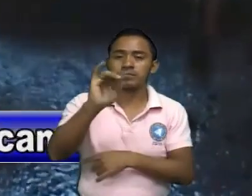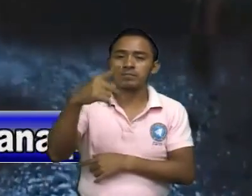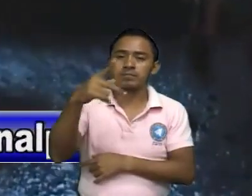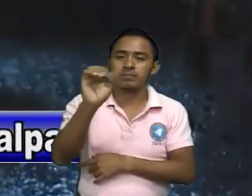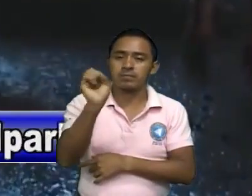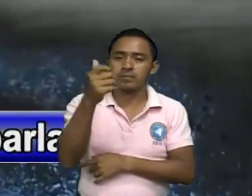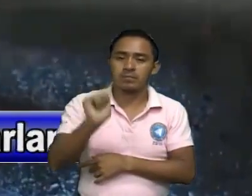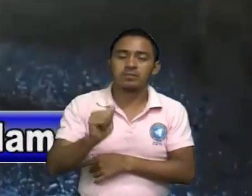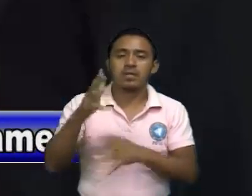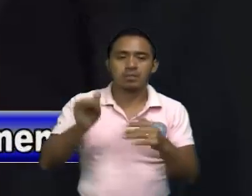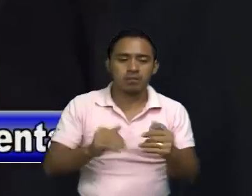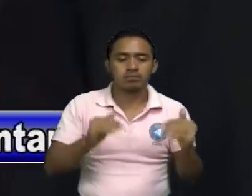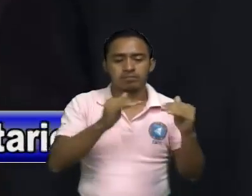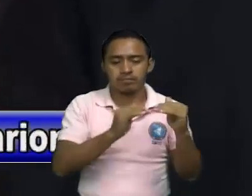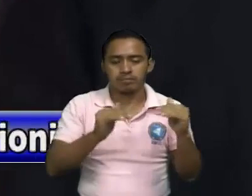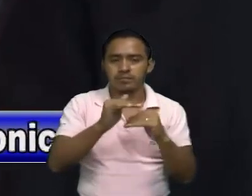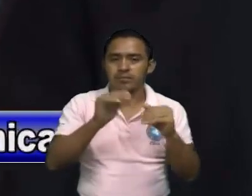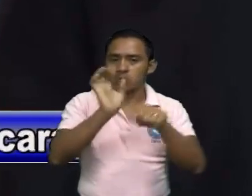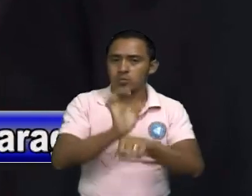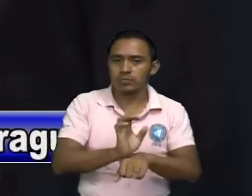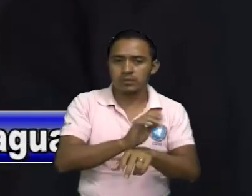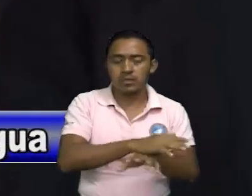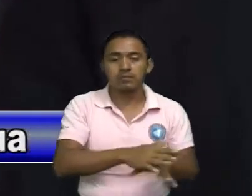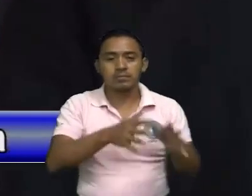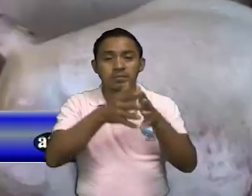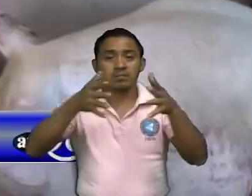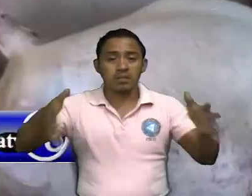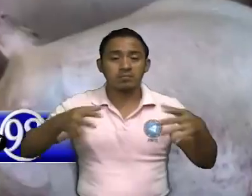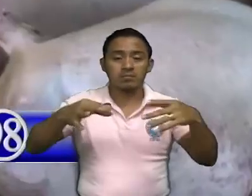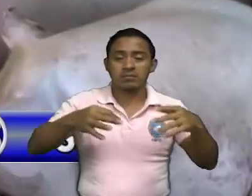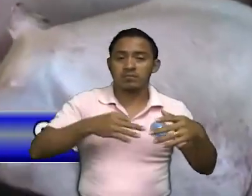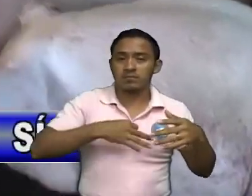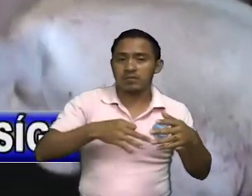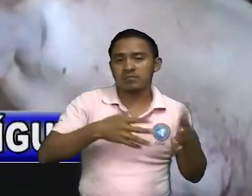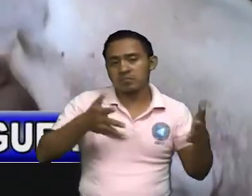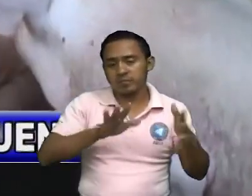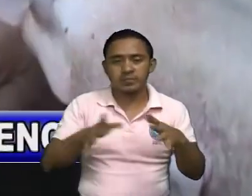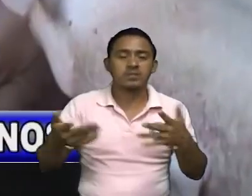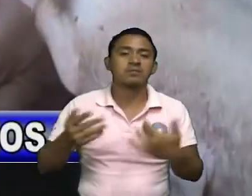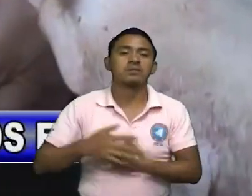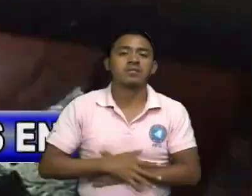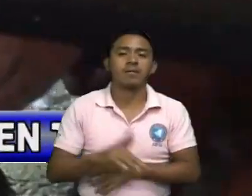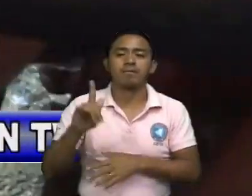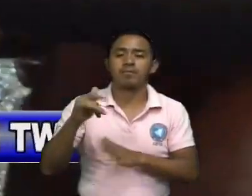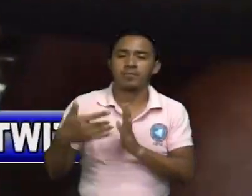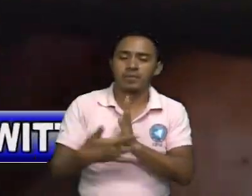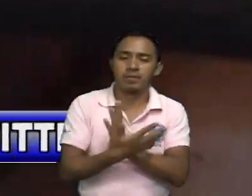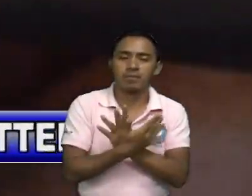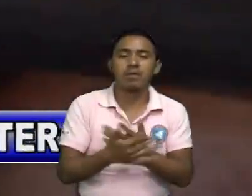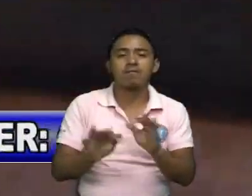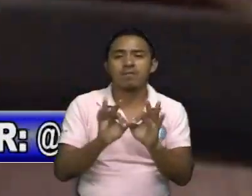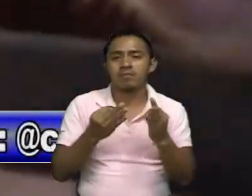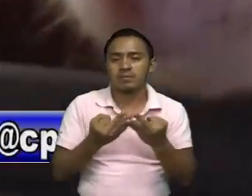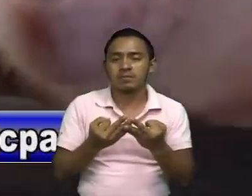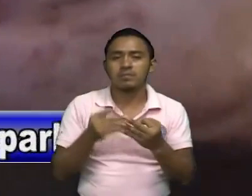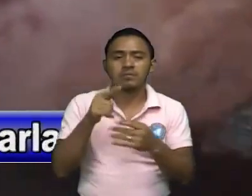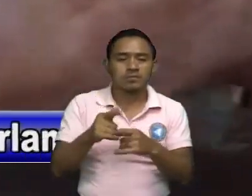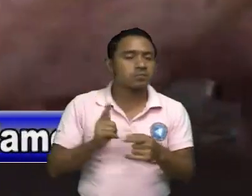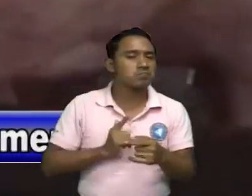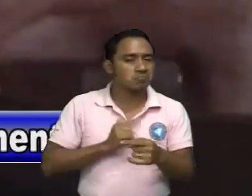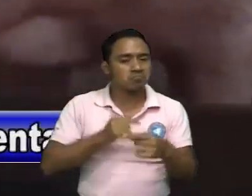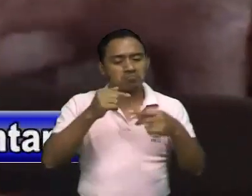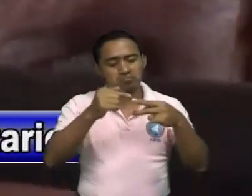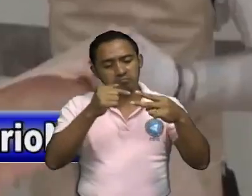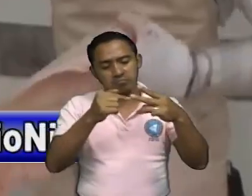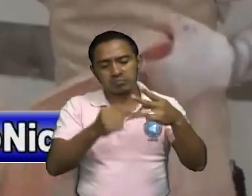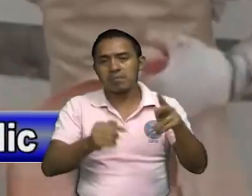hemos pasado de una producción tradicional a granjas tecnificadas y semi-tecnificadas familiares, que cuentan con las